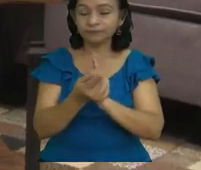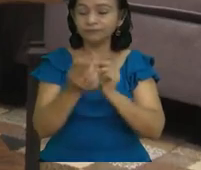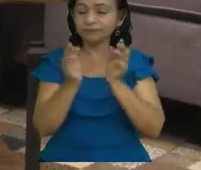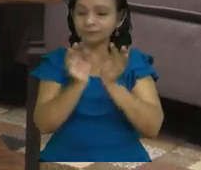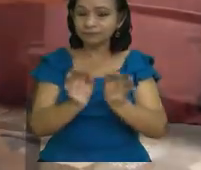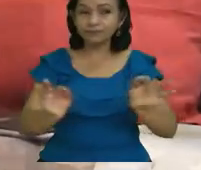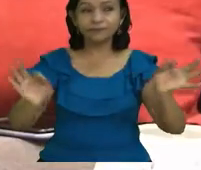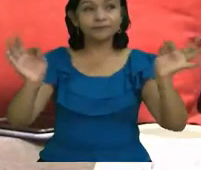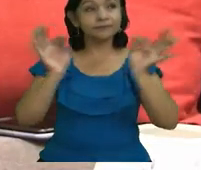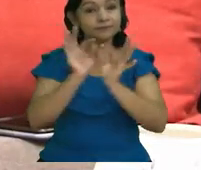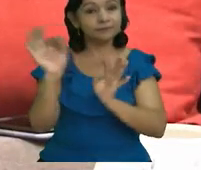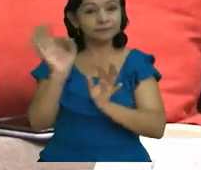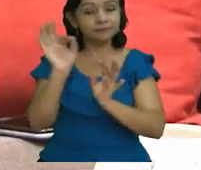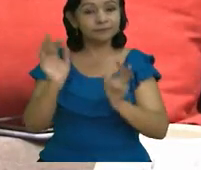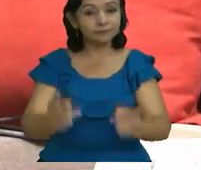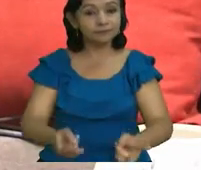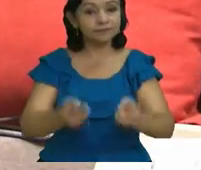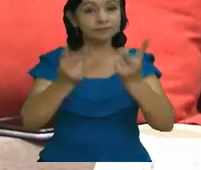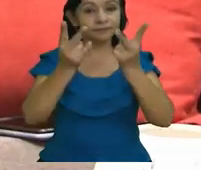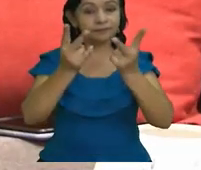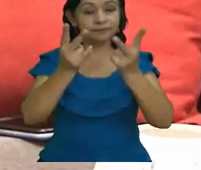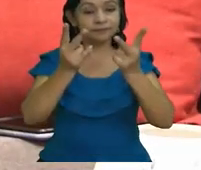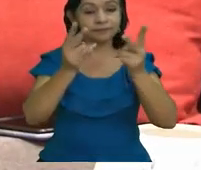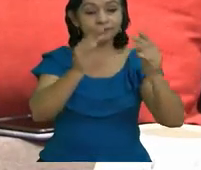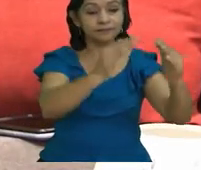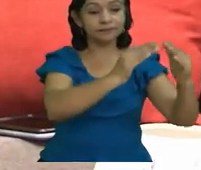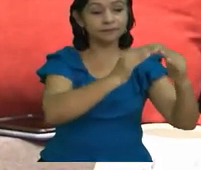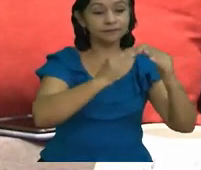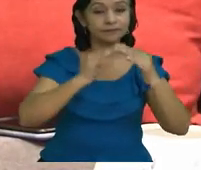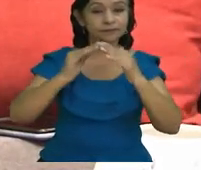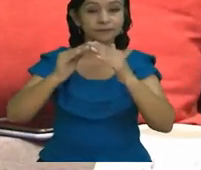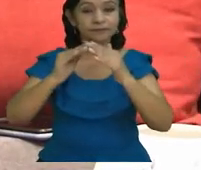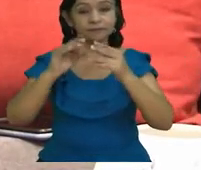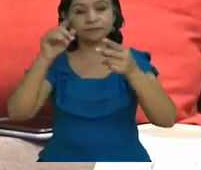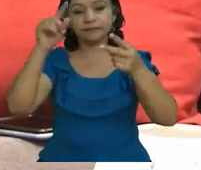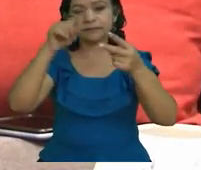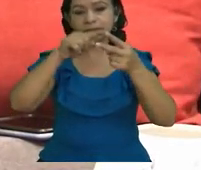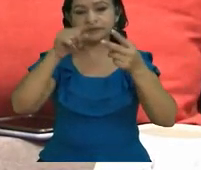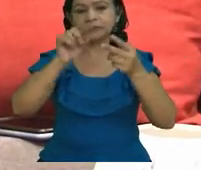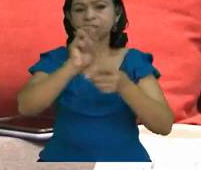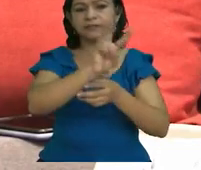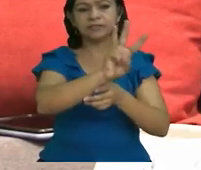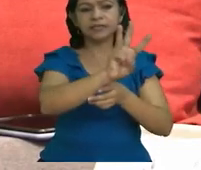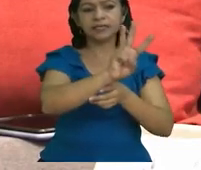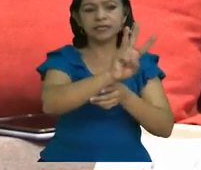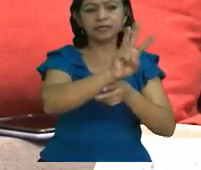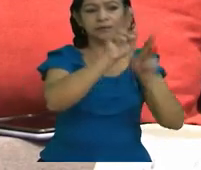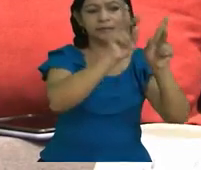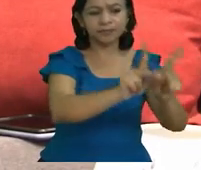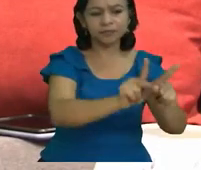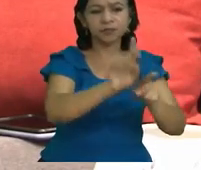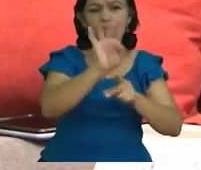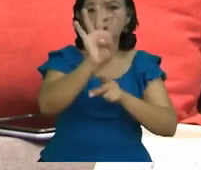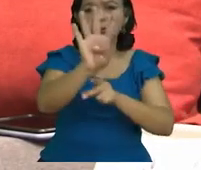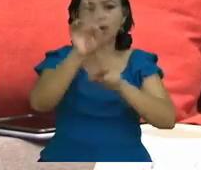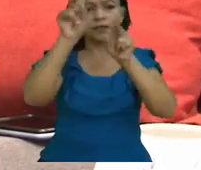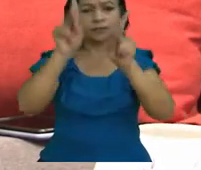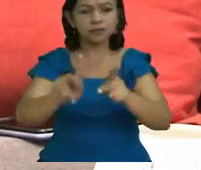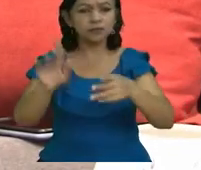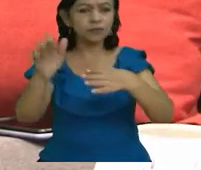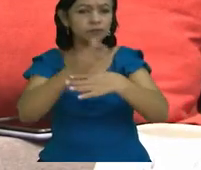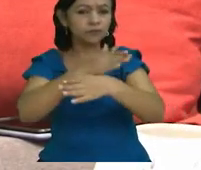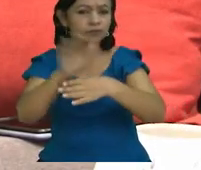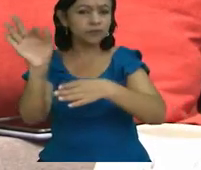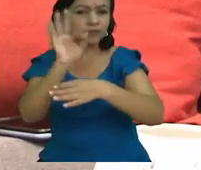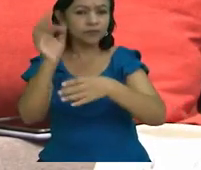increíblemente la condición de vida de una comunidad. Con 3-4 productores en una comunidad que tengan un mecanismo diferente de trabajar